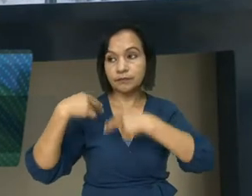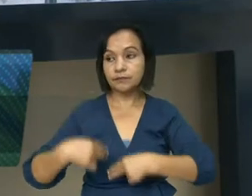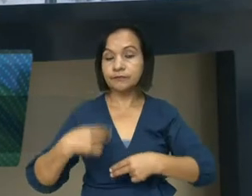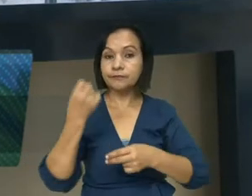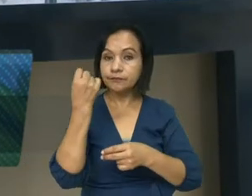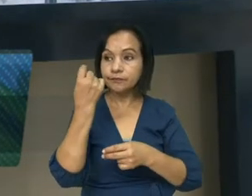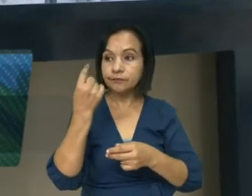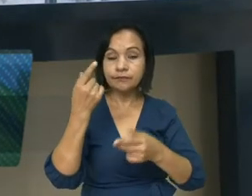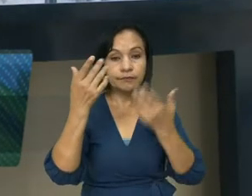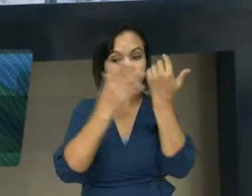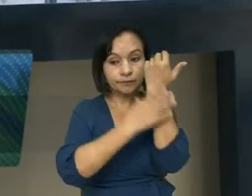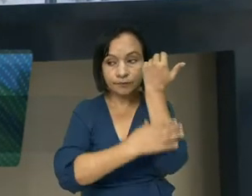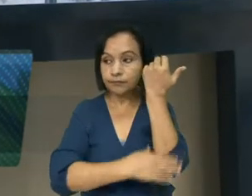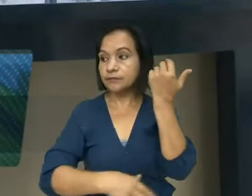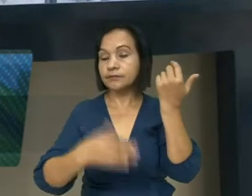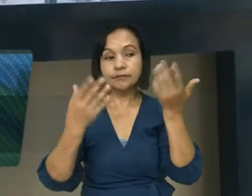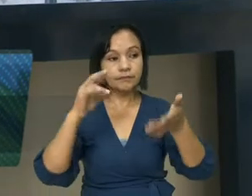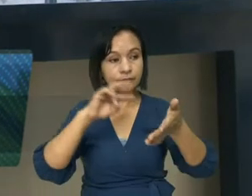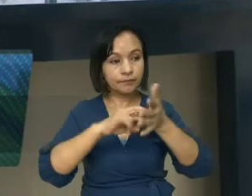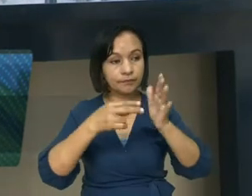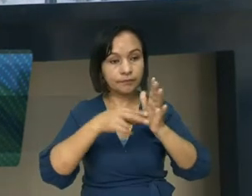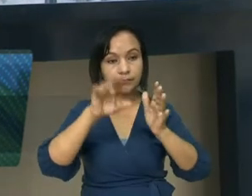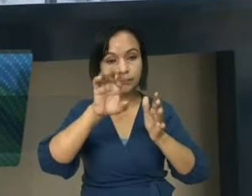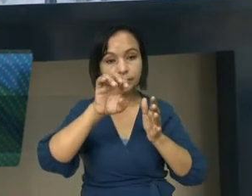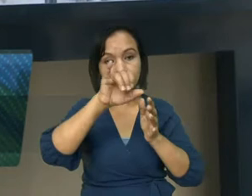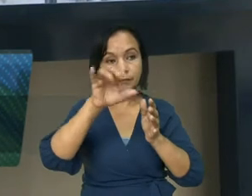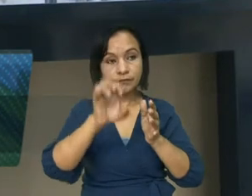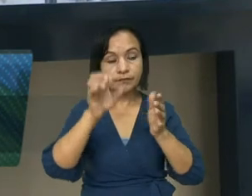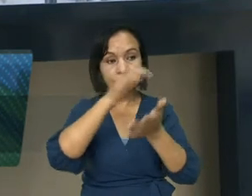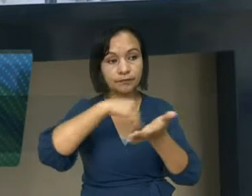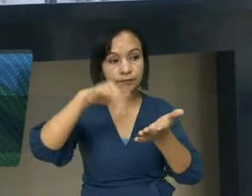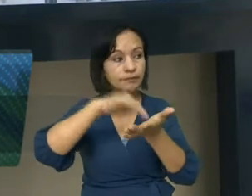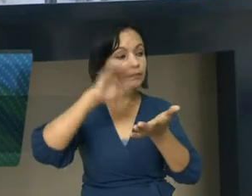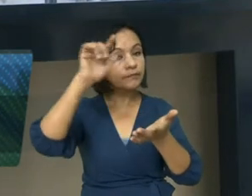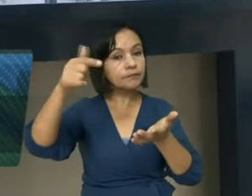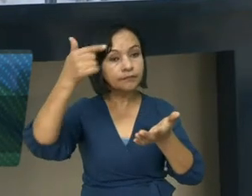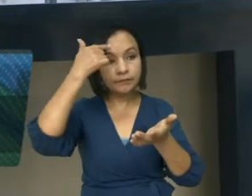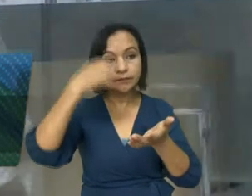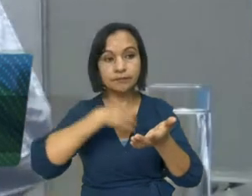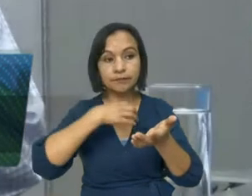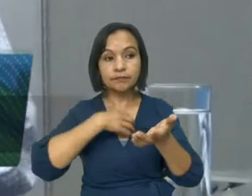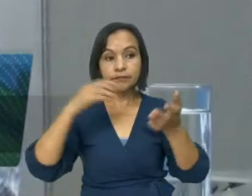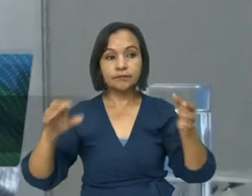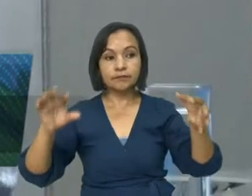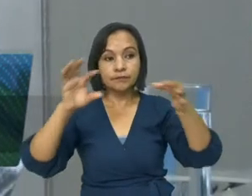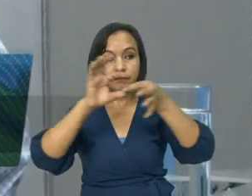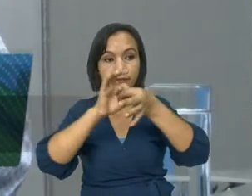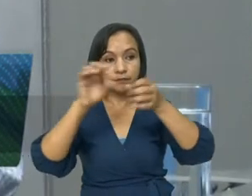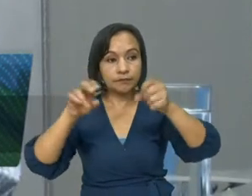directamente la pobreza, y eso es el eje central que tiene nuestro gobierno de reconciliación y unidad nacional, que